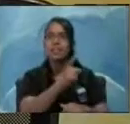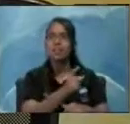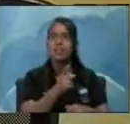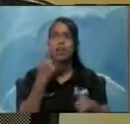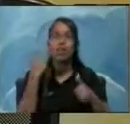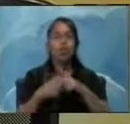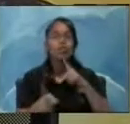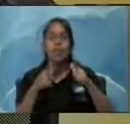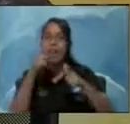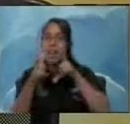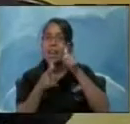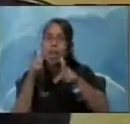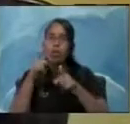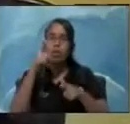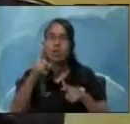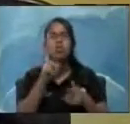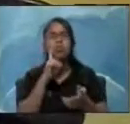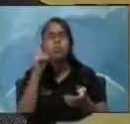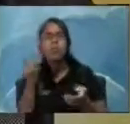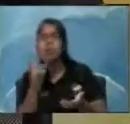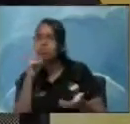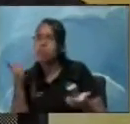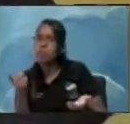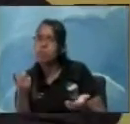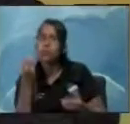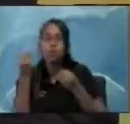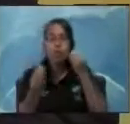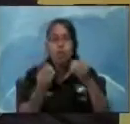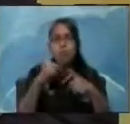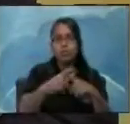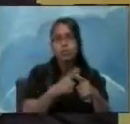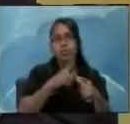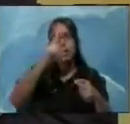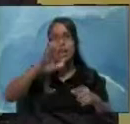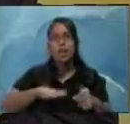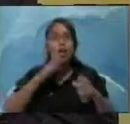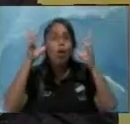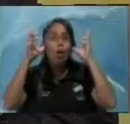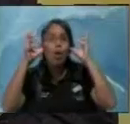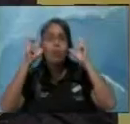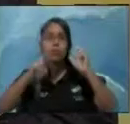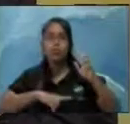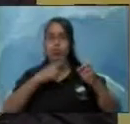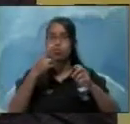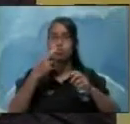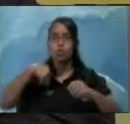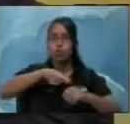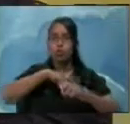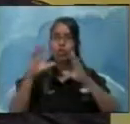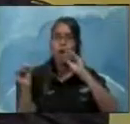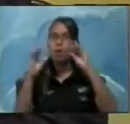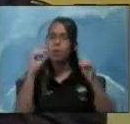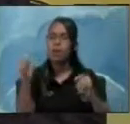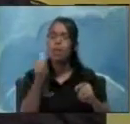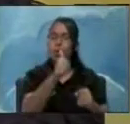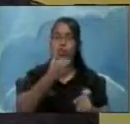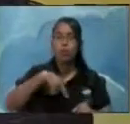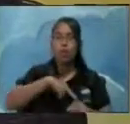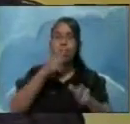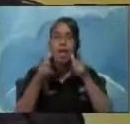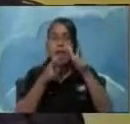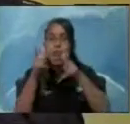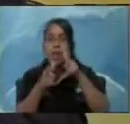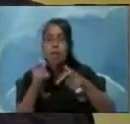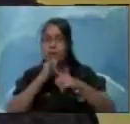otras lenguas y ellos se preguntaban cómo pues les oímos nosotros hablar cada uno en nuestra lengua en la que